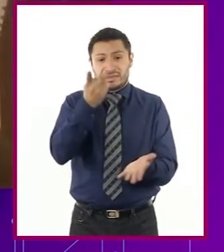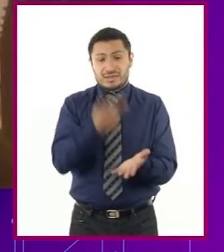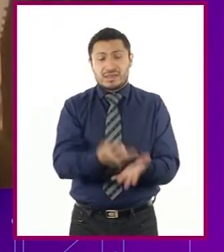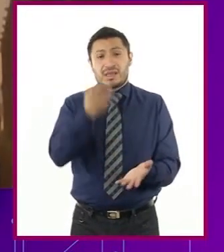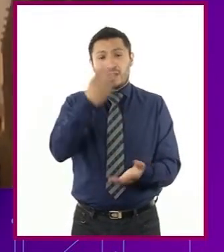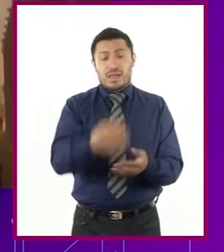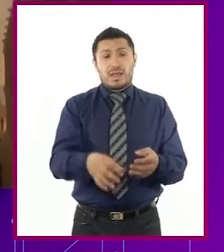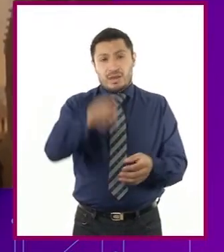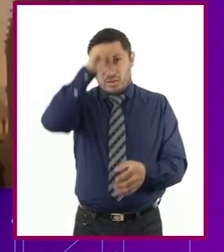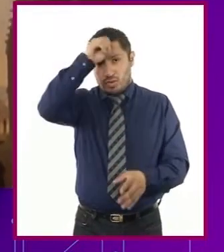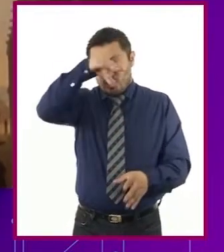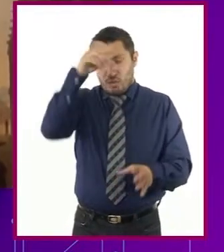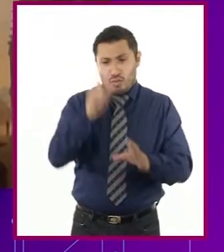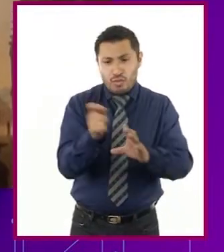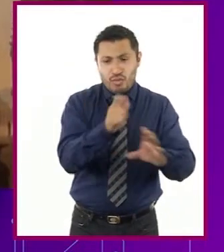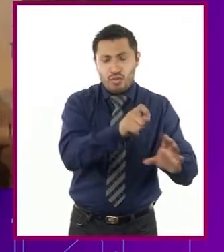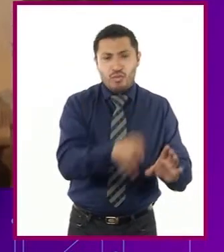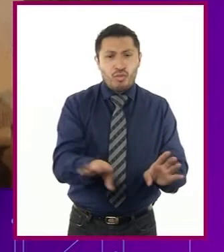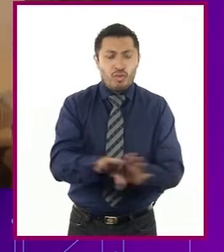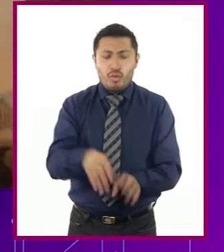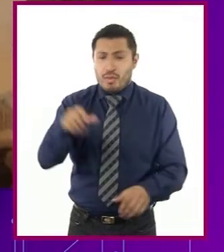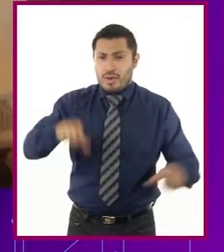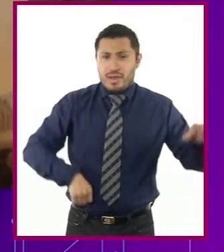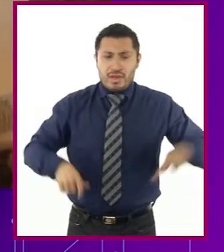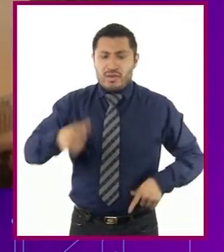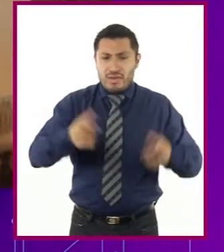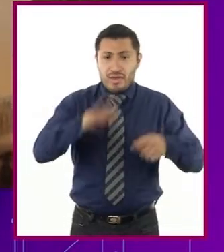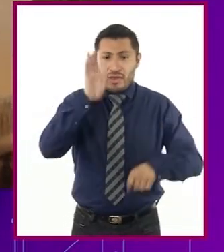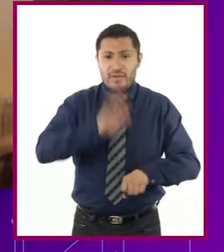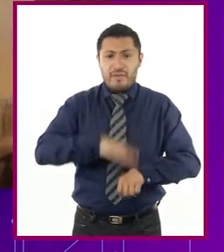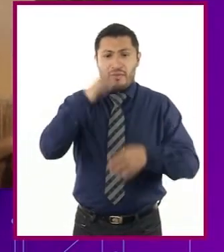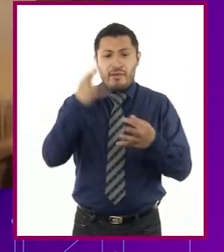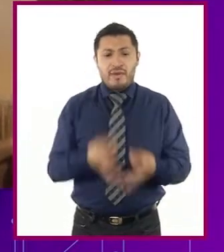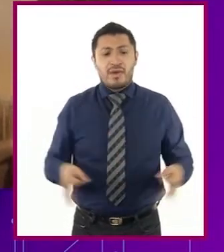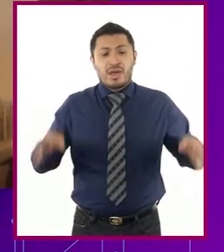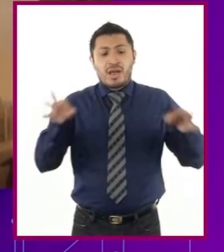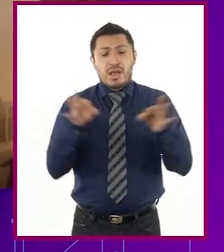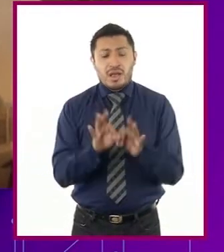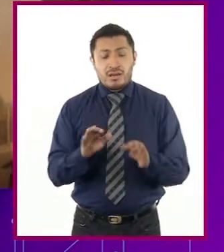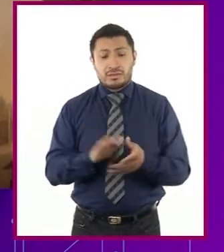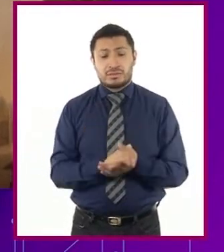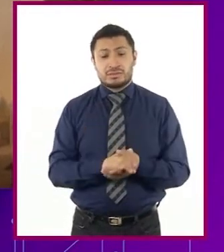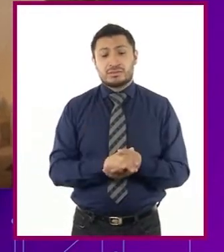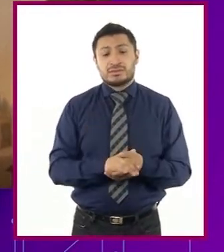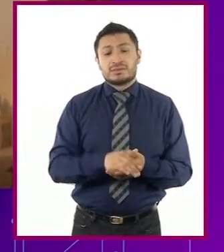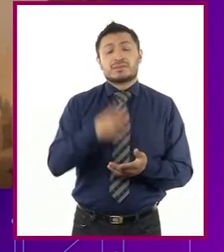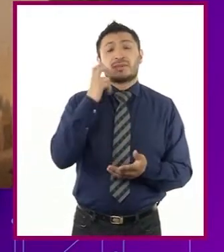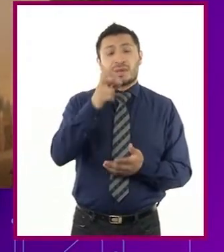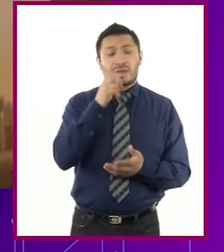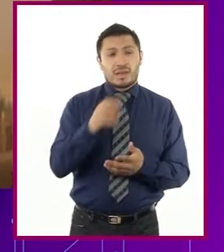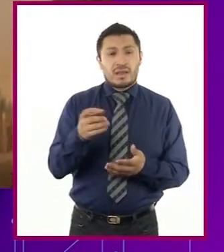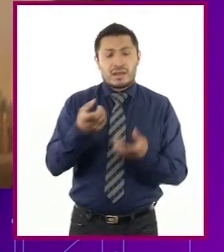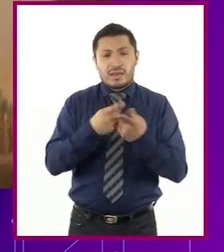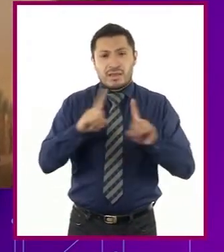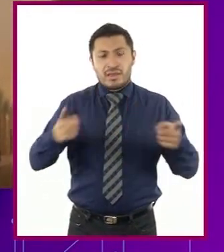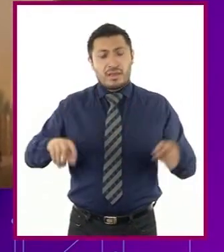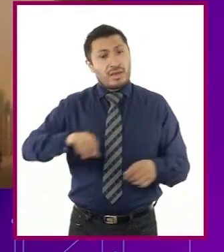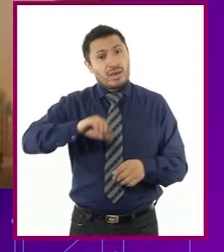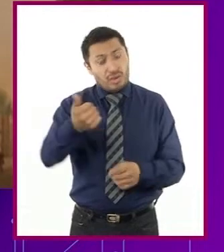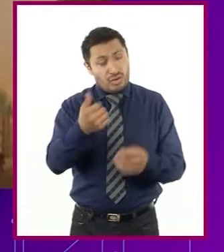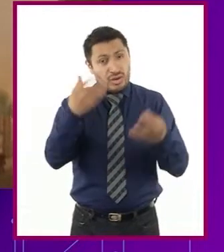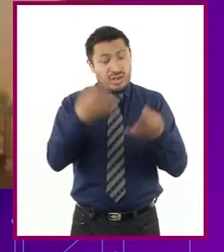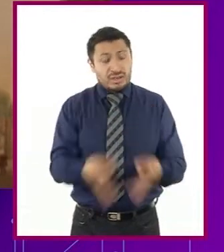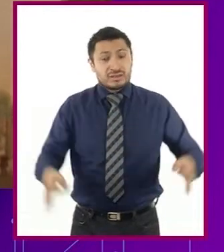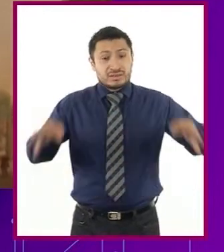la minería se convirtió en la actividad económica más importante, en torno a la cual se desarrollaron otras que impactaron